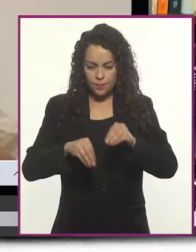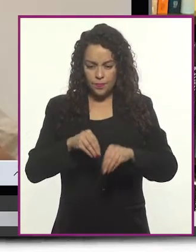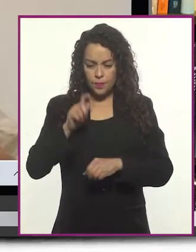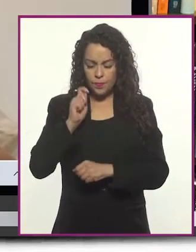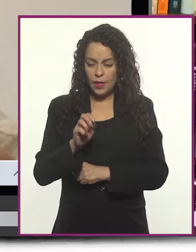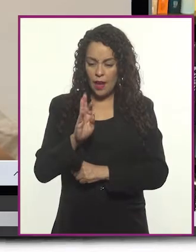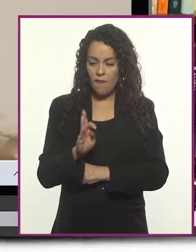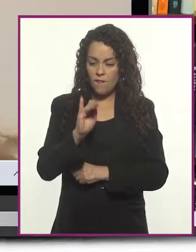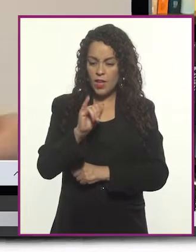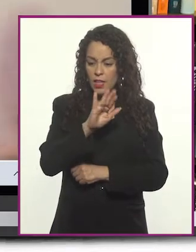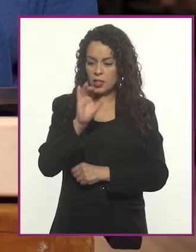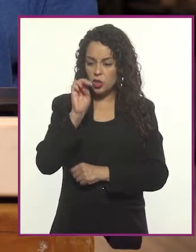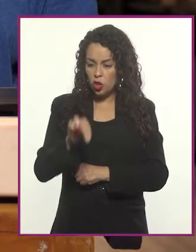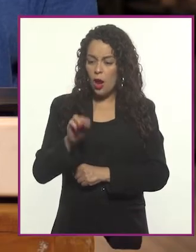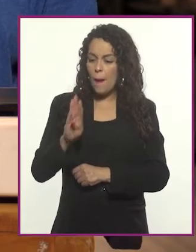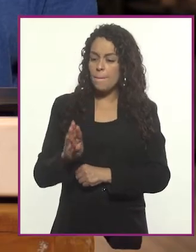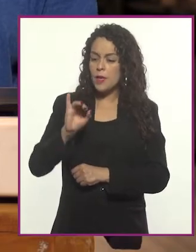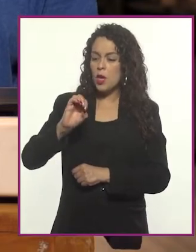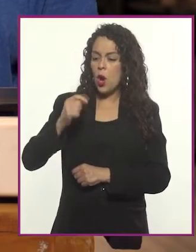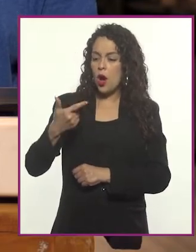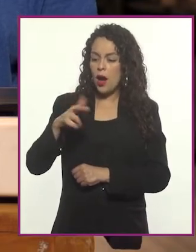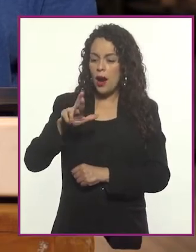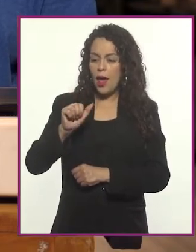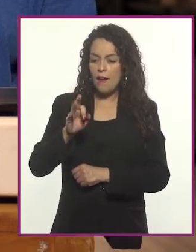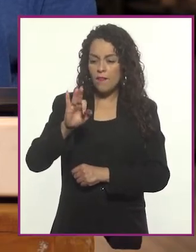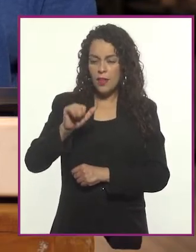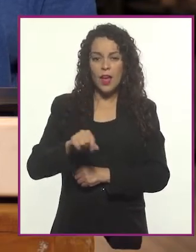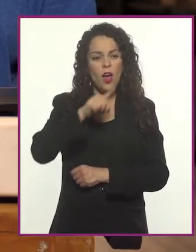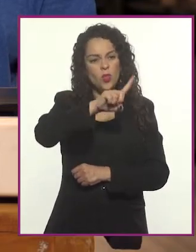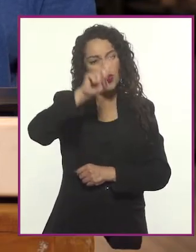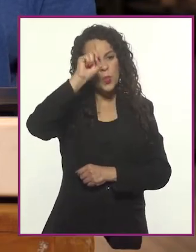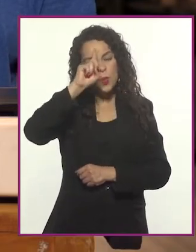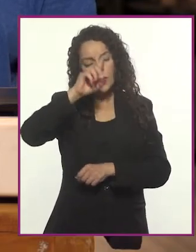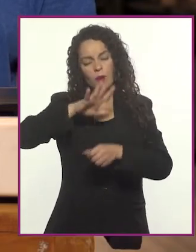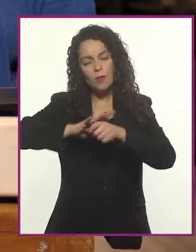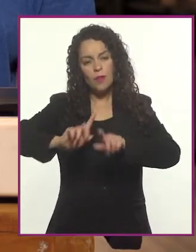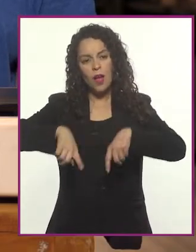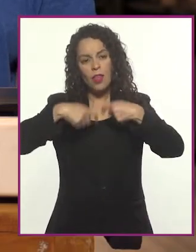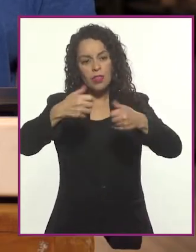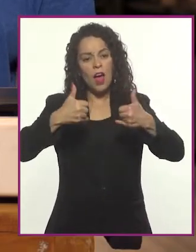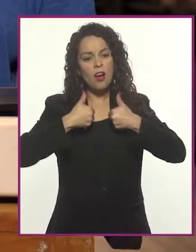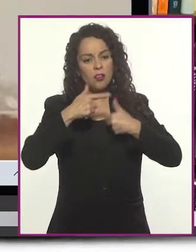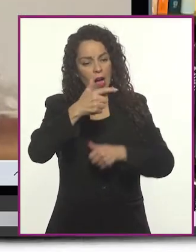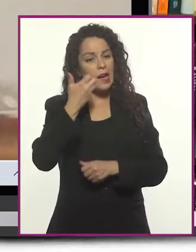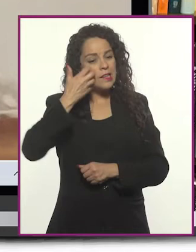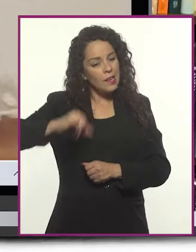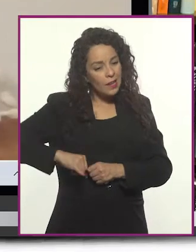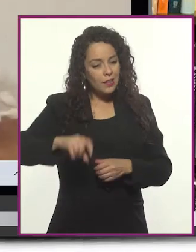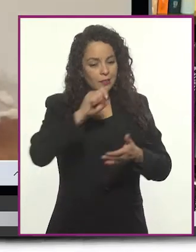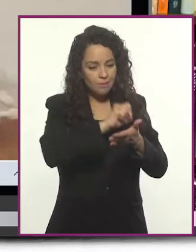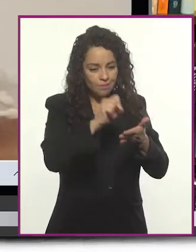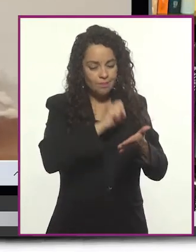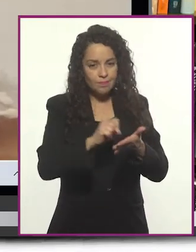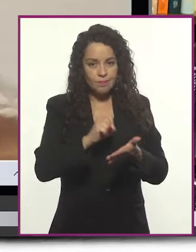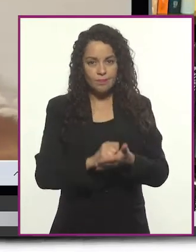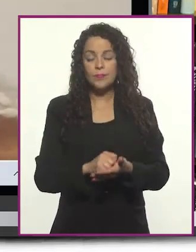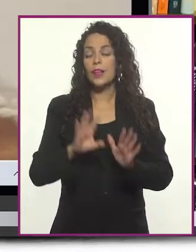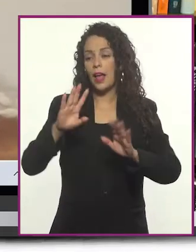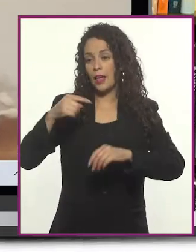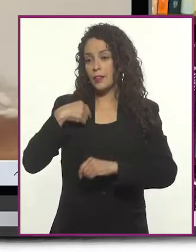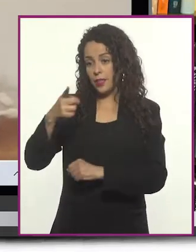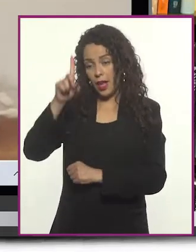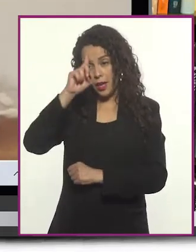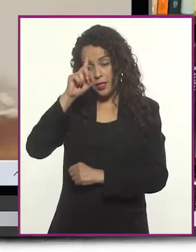biografías ficcionadas. ¿Qué consejos les darías a las chicas y los chicos interesados en escribir? Les recomiendo que lean